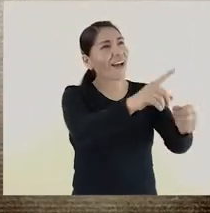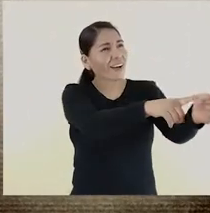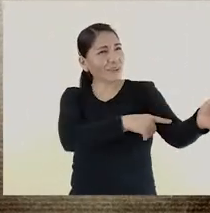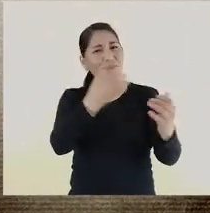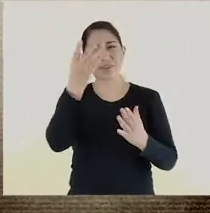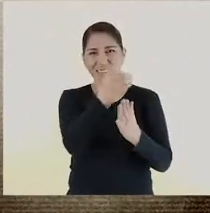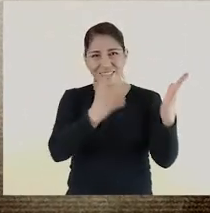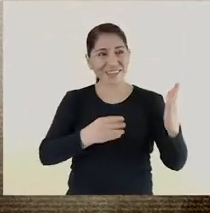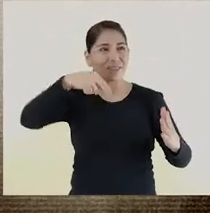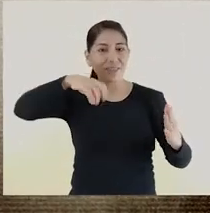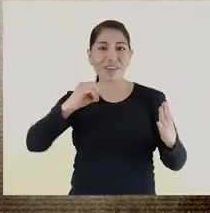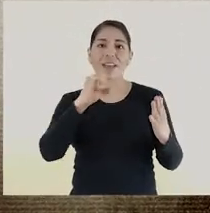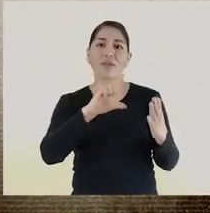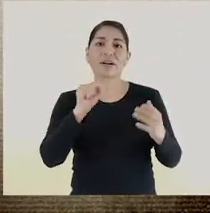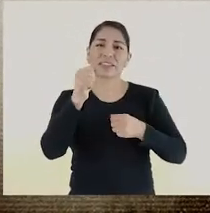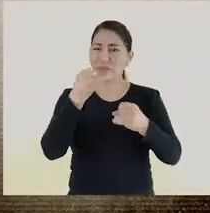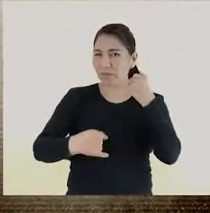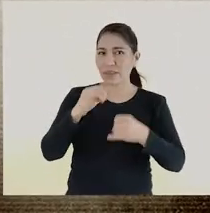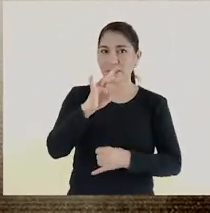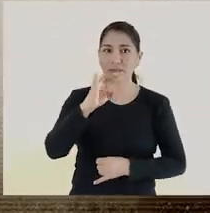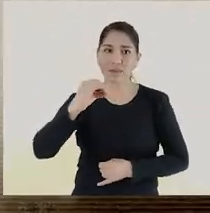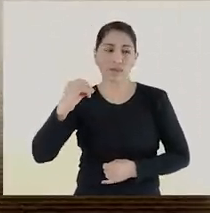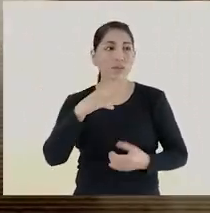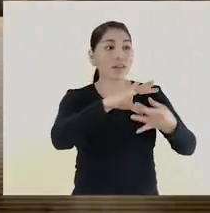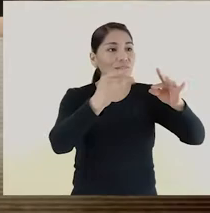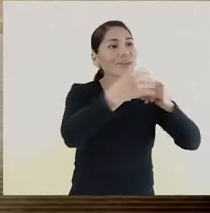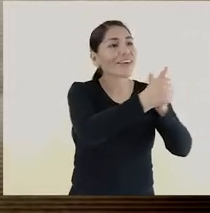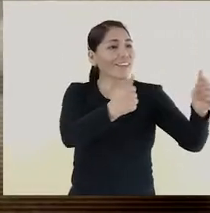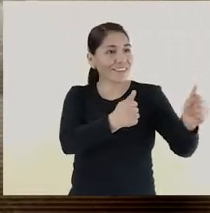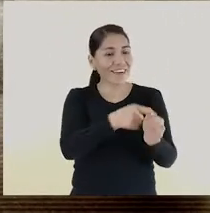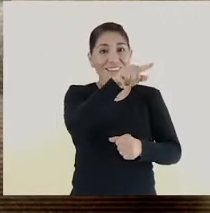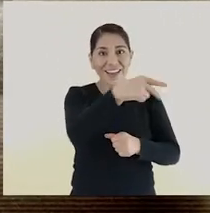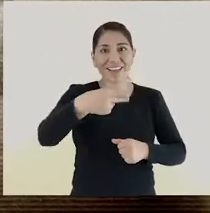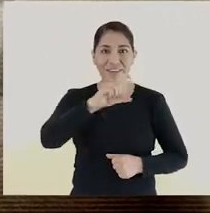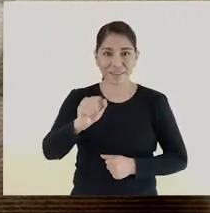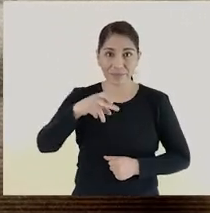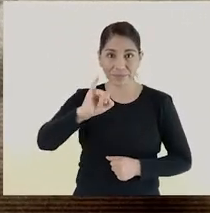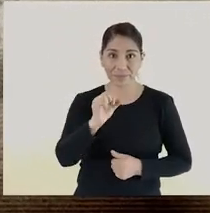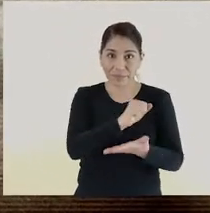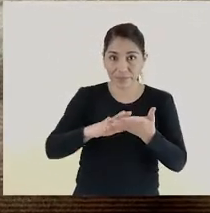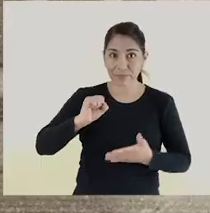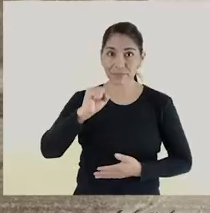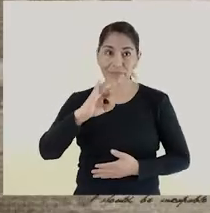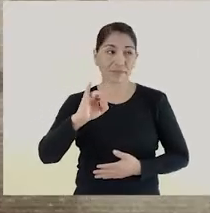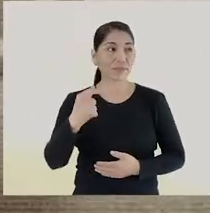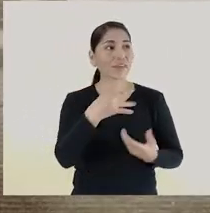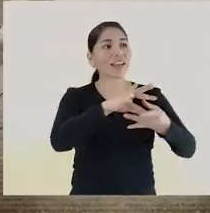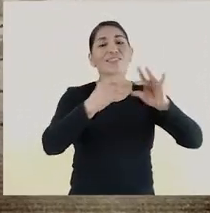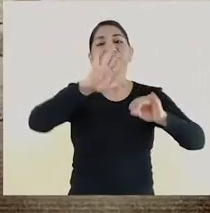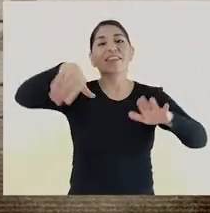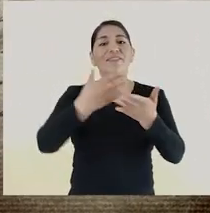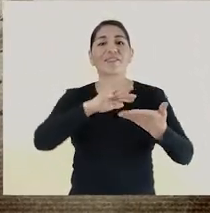entre otras personalidades. El edificio es típico del academismo clásico de fines del 800, pero con una historia detrás que